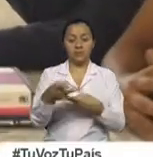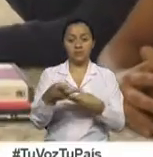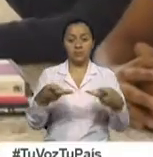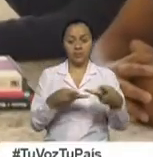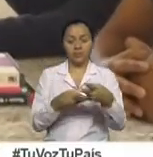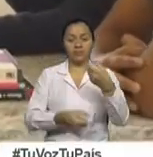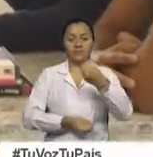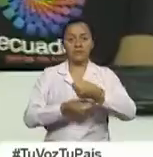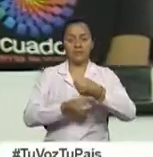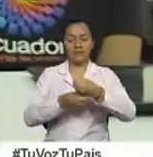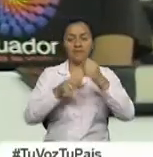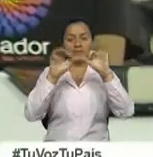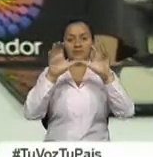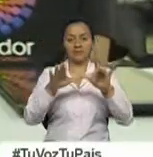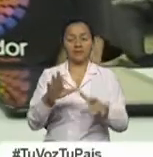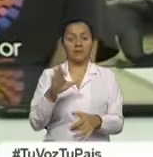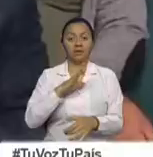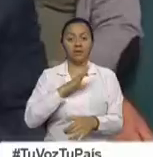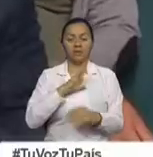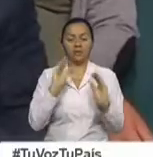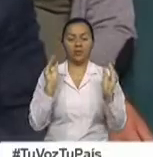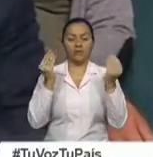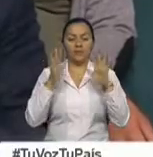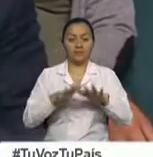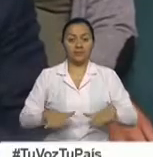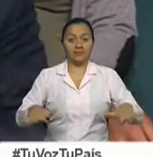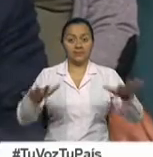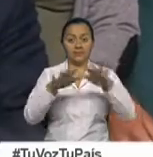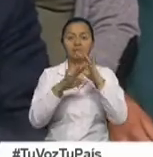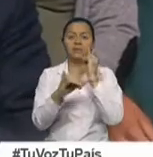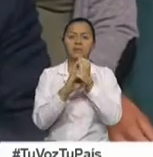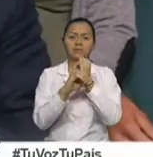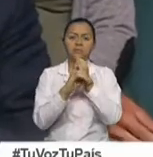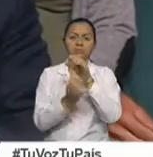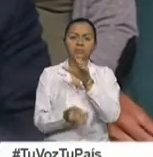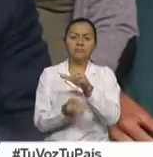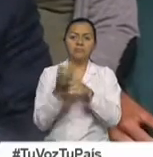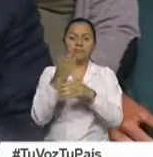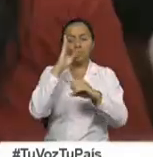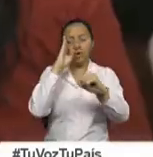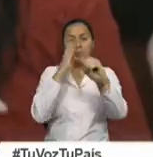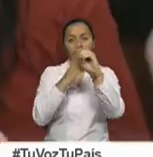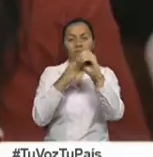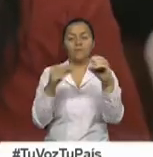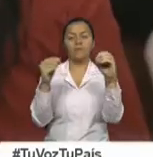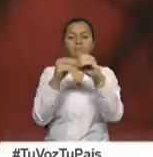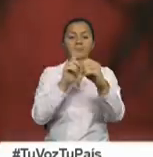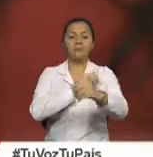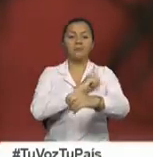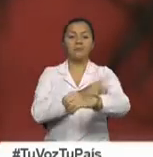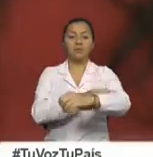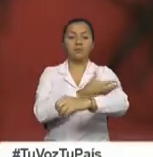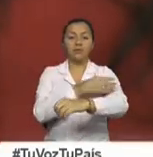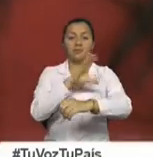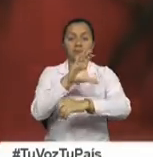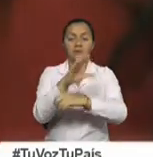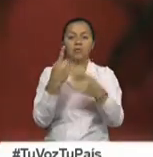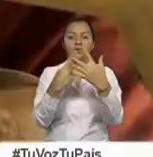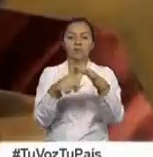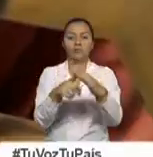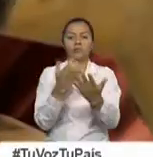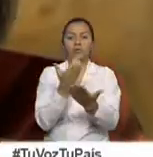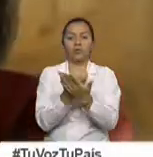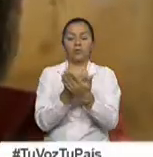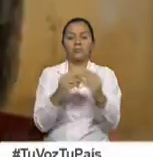generar la Secretaría Técnica de Juventudes, entidad que fue creada con el objetivo de fortalecer la inclusión económica y social de los